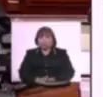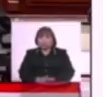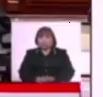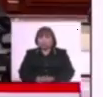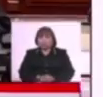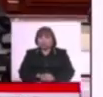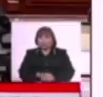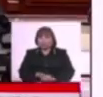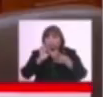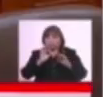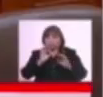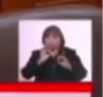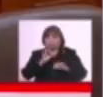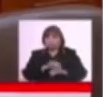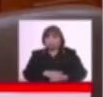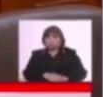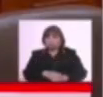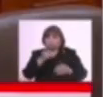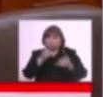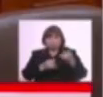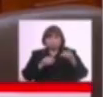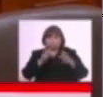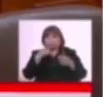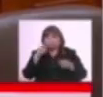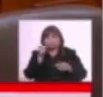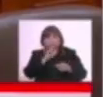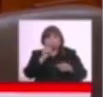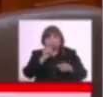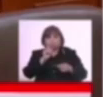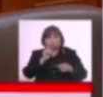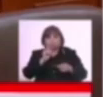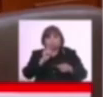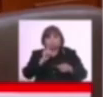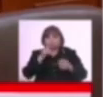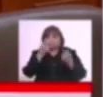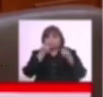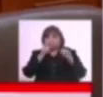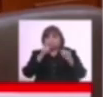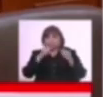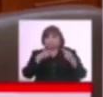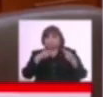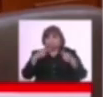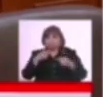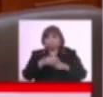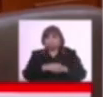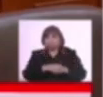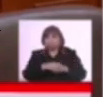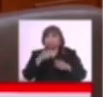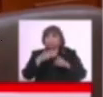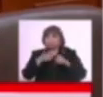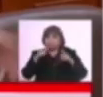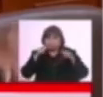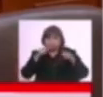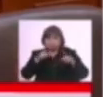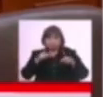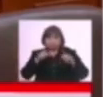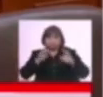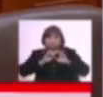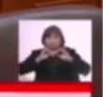vas a tener cara, congresista. Si tú te has abstenido en esto, tú no puedes salir a defenderte a la